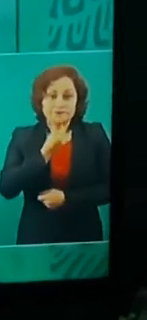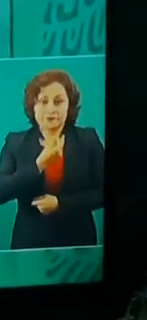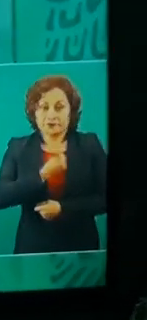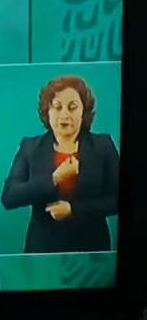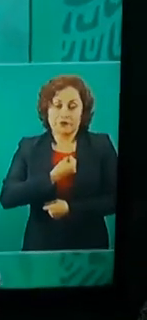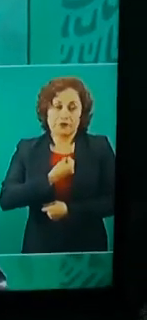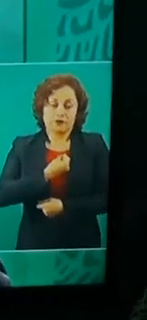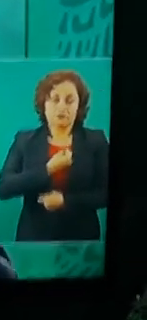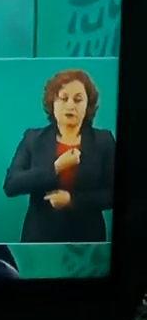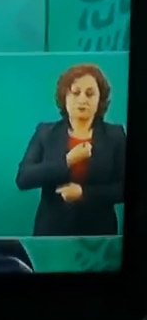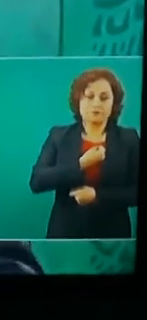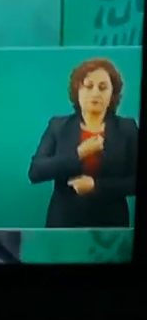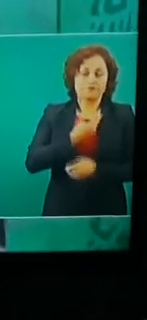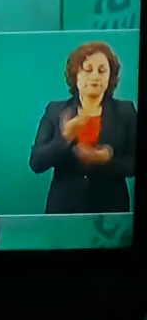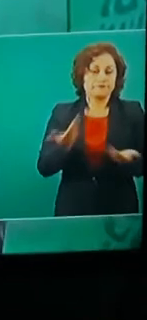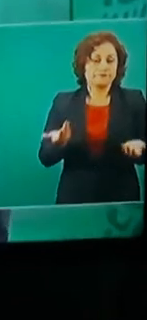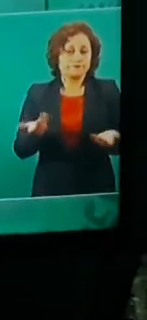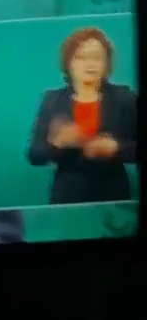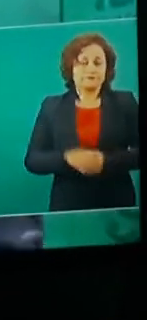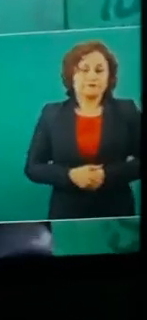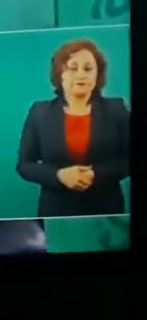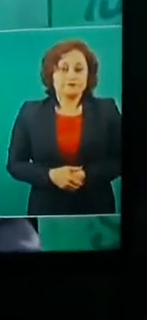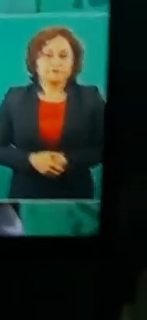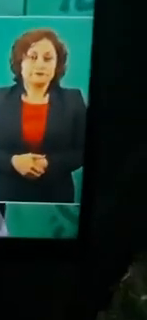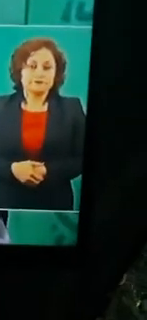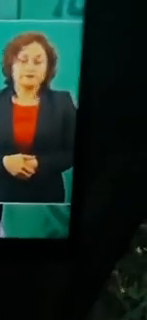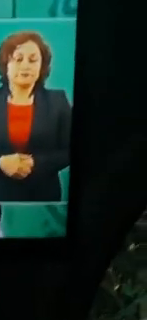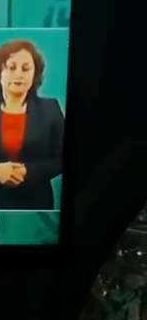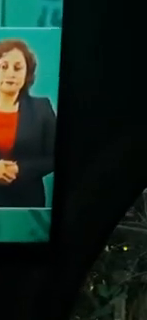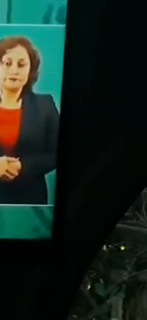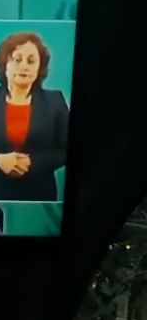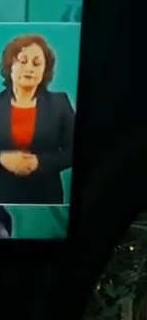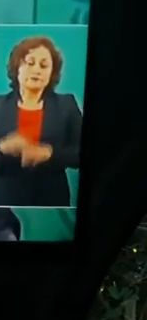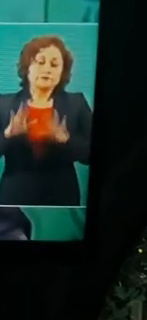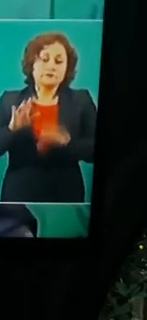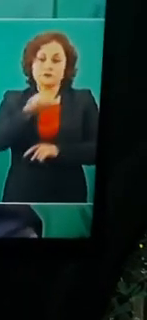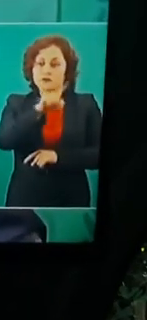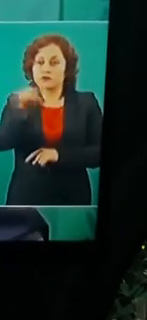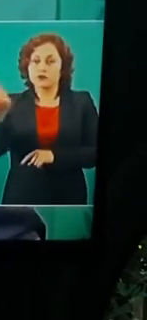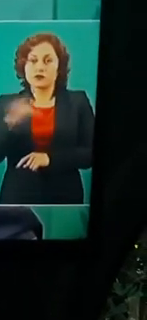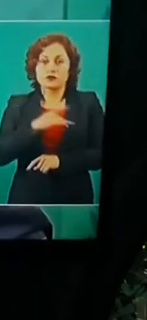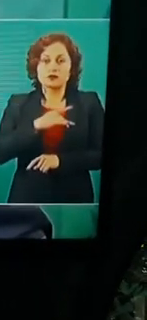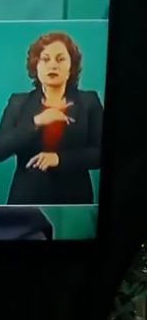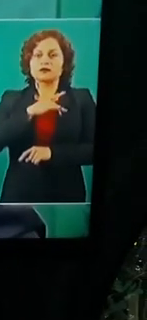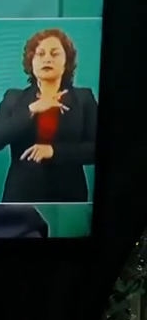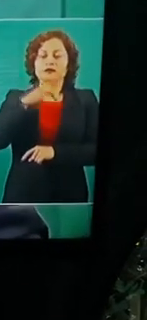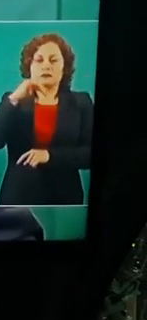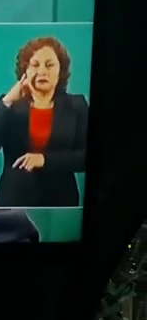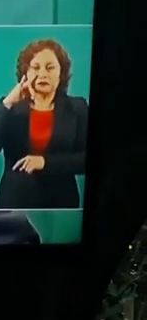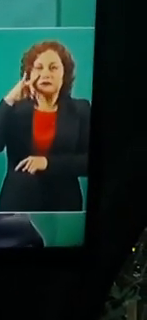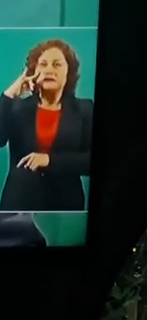lo que ellos puedan sentir.